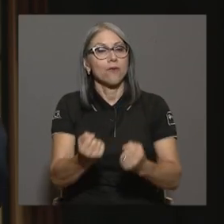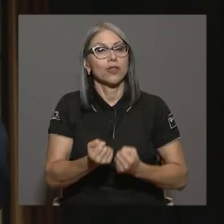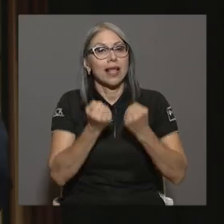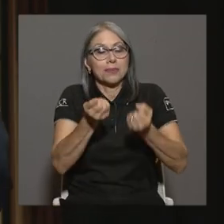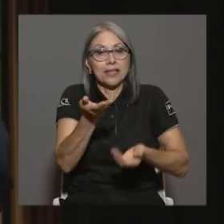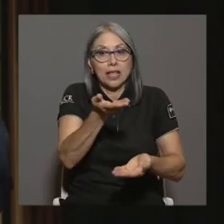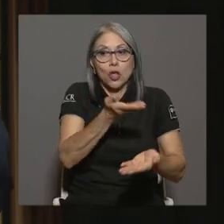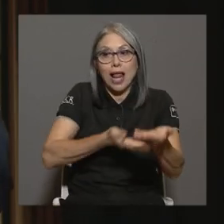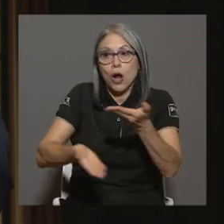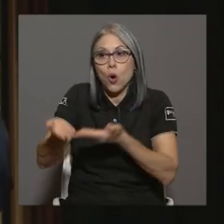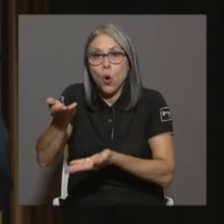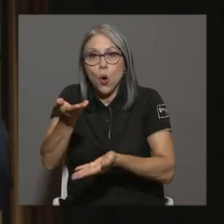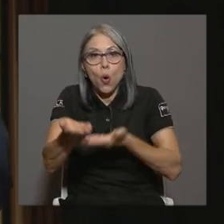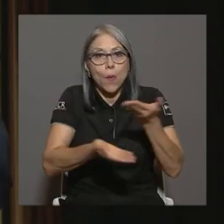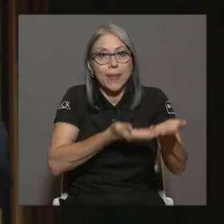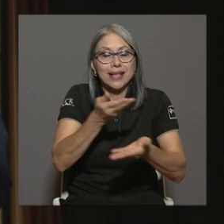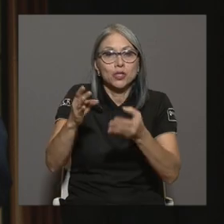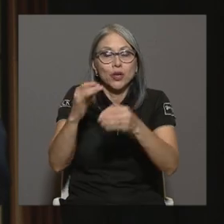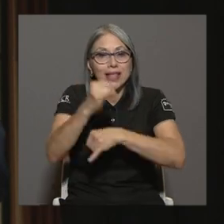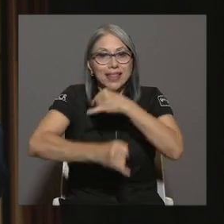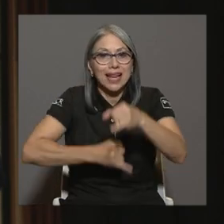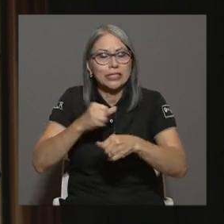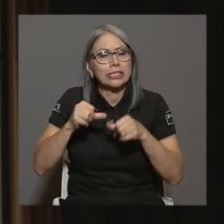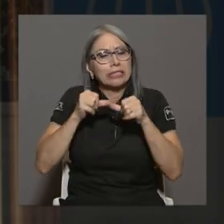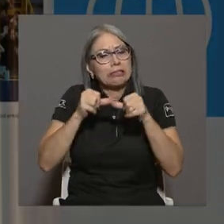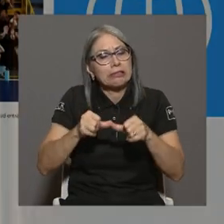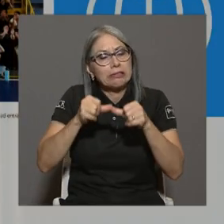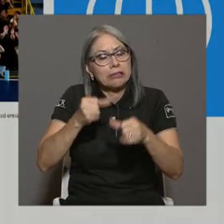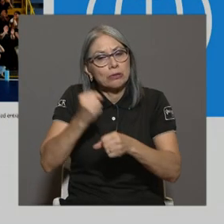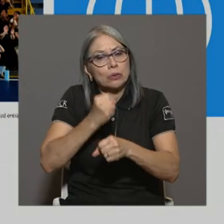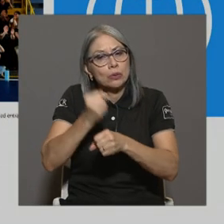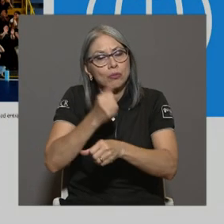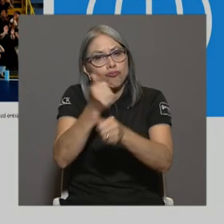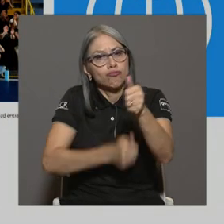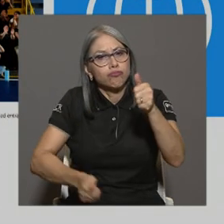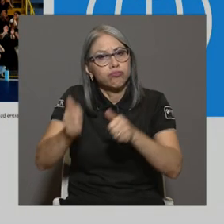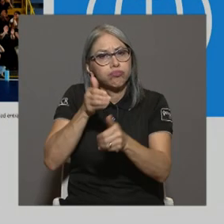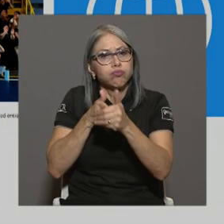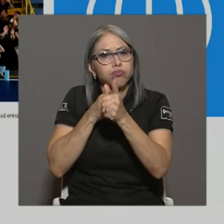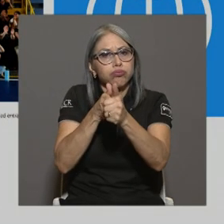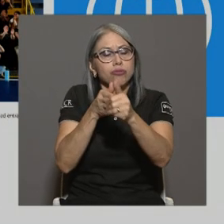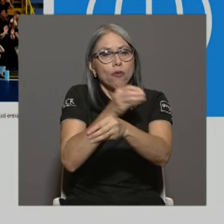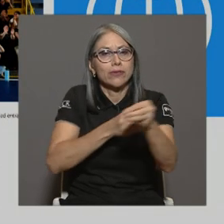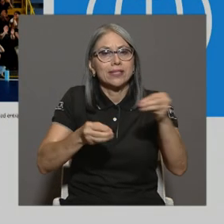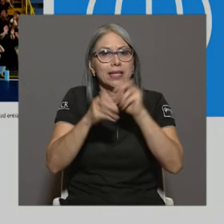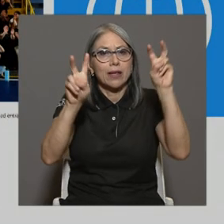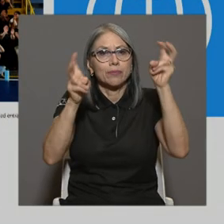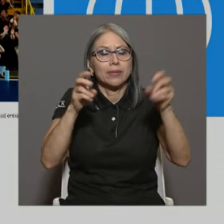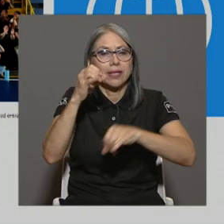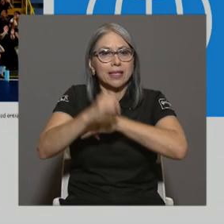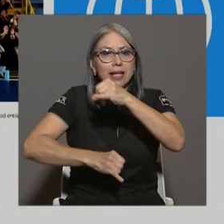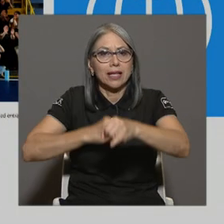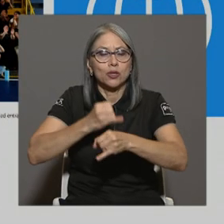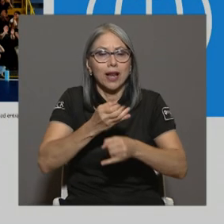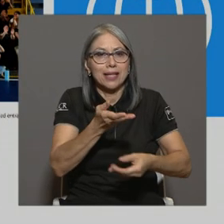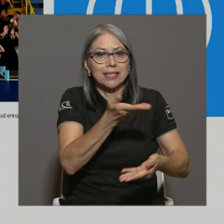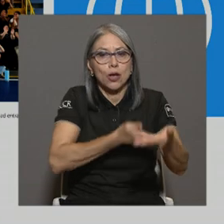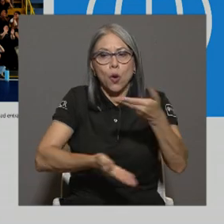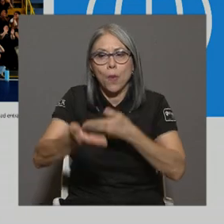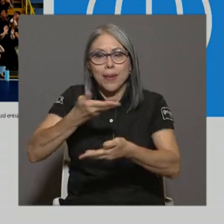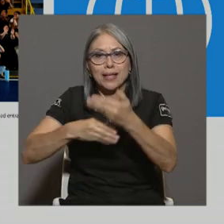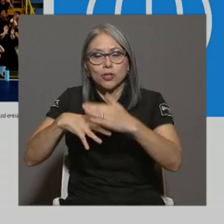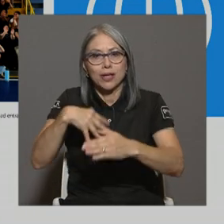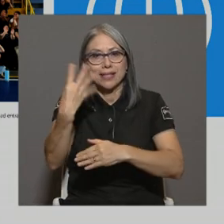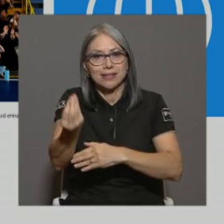de la cooperación internacional sigue siendo un trabajo arduo que lidera la Oficina de Asuntos Internacionales y Cooperación